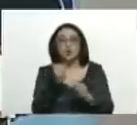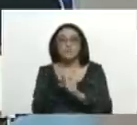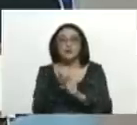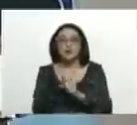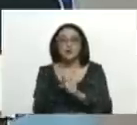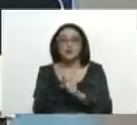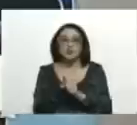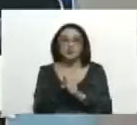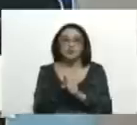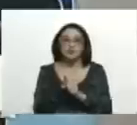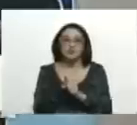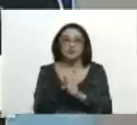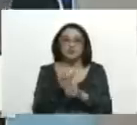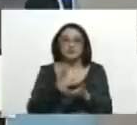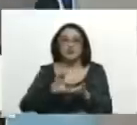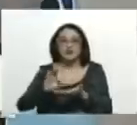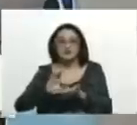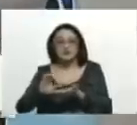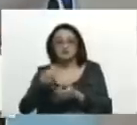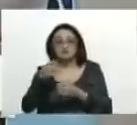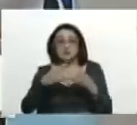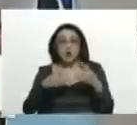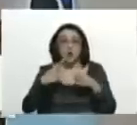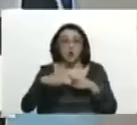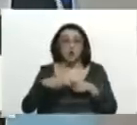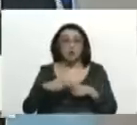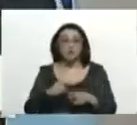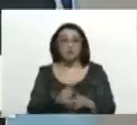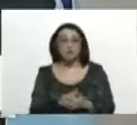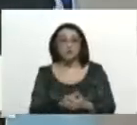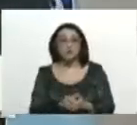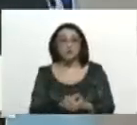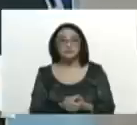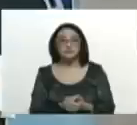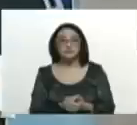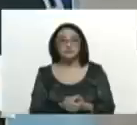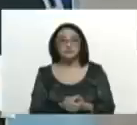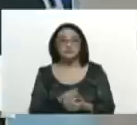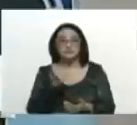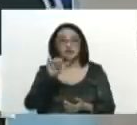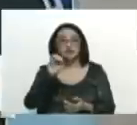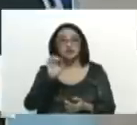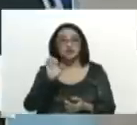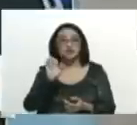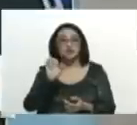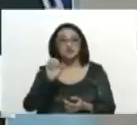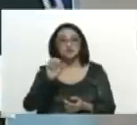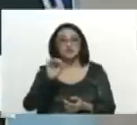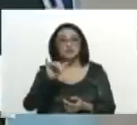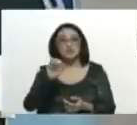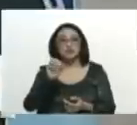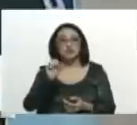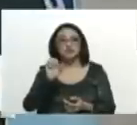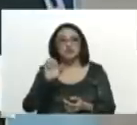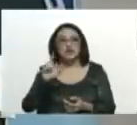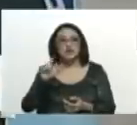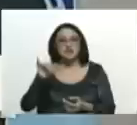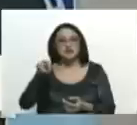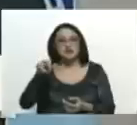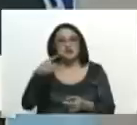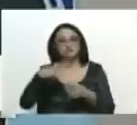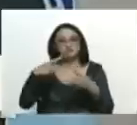financieros entre otros jocely Ramírez Camacho Antonio Pérez Suárez